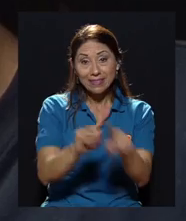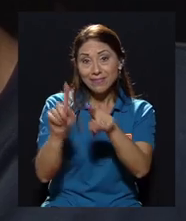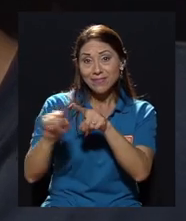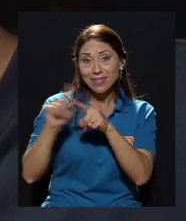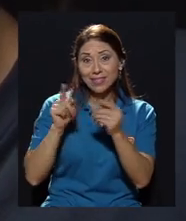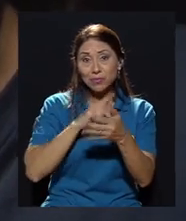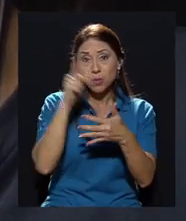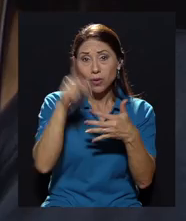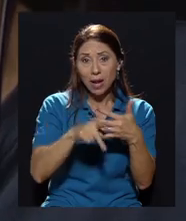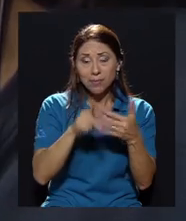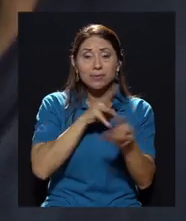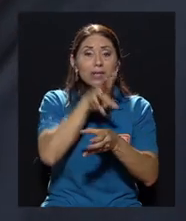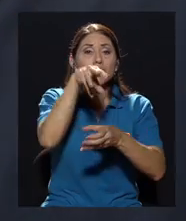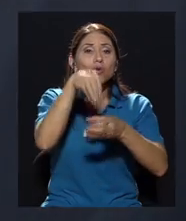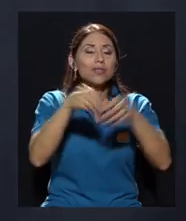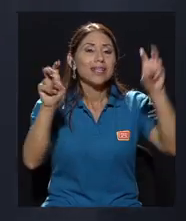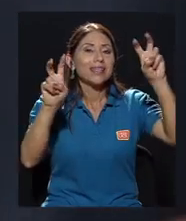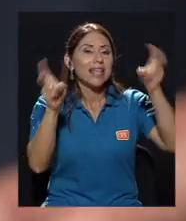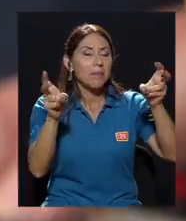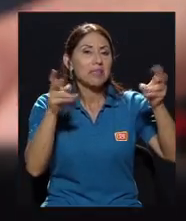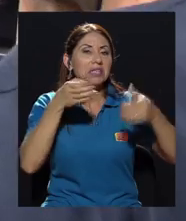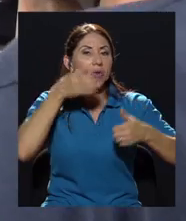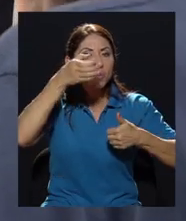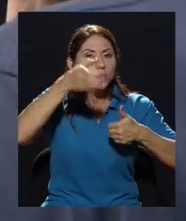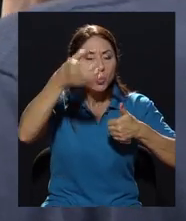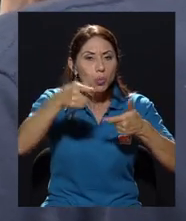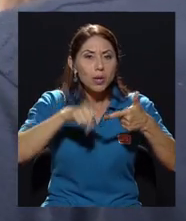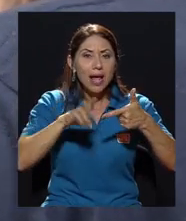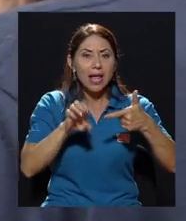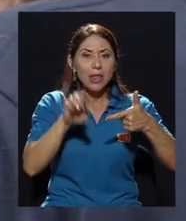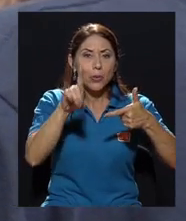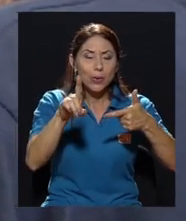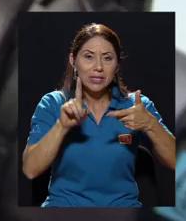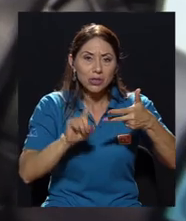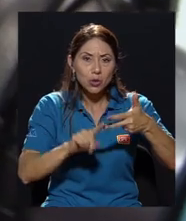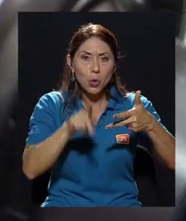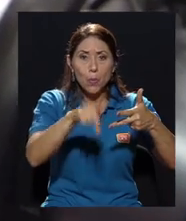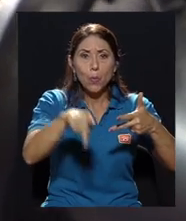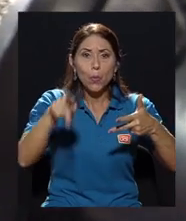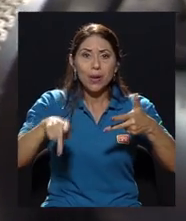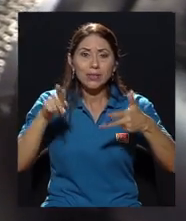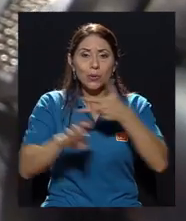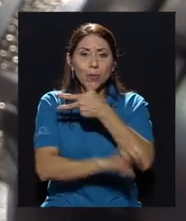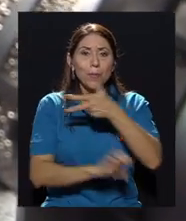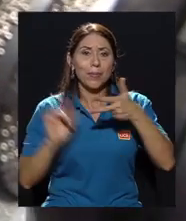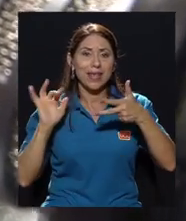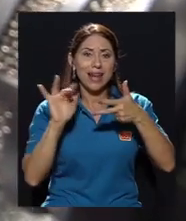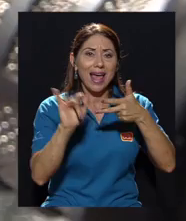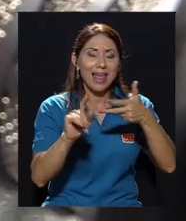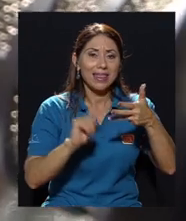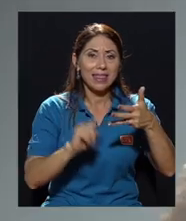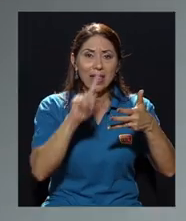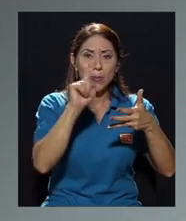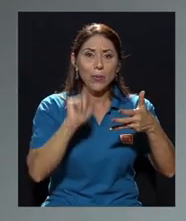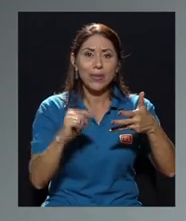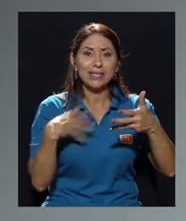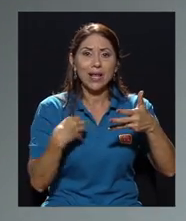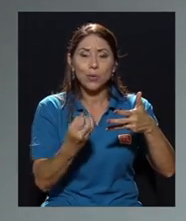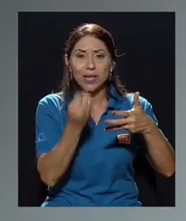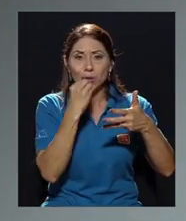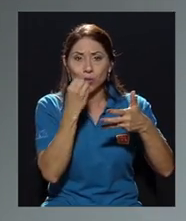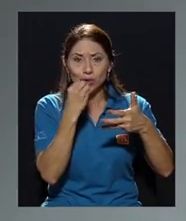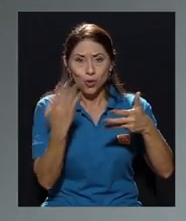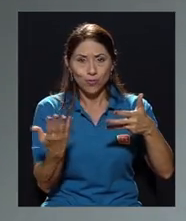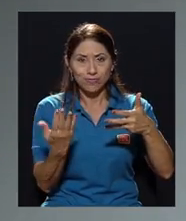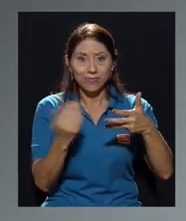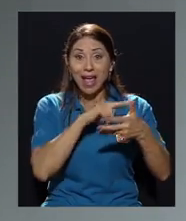Su parrilla de programación incluye temas relacionados a cultura, educación, población migrante, consultas de salud